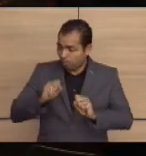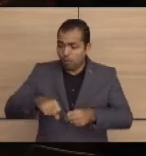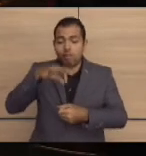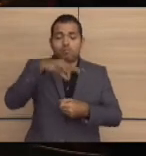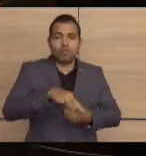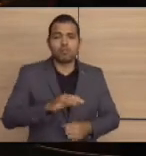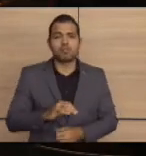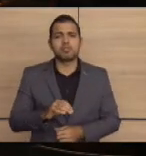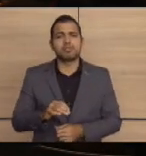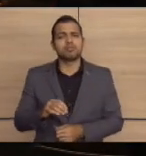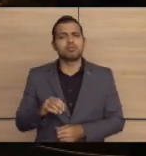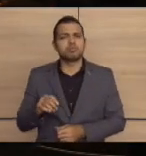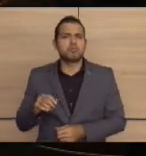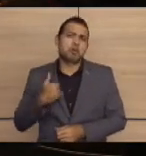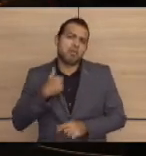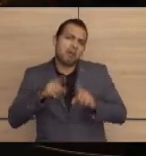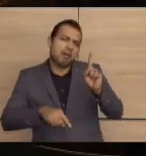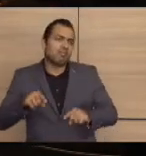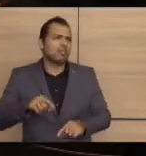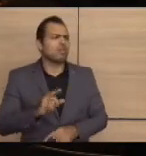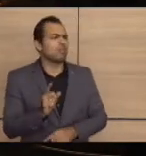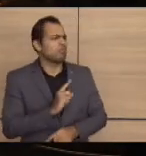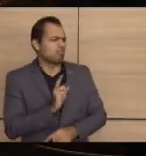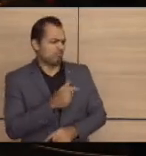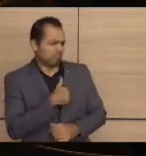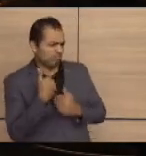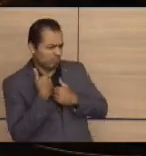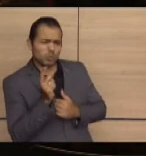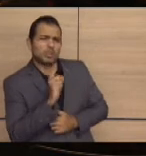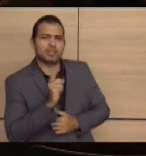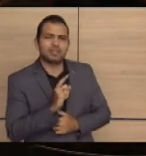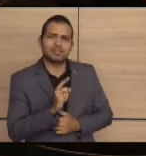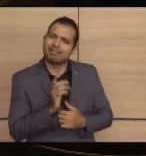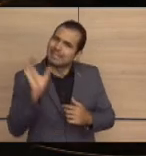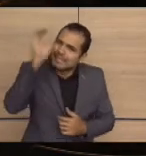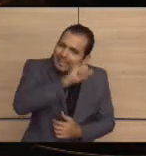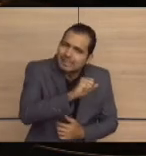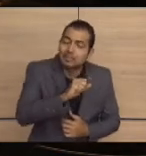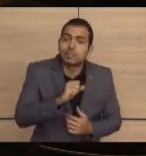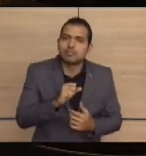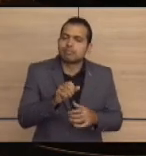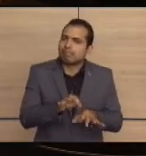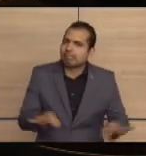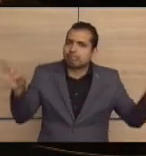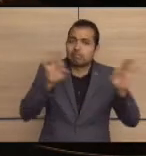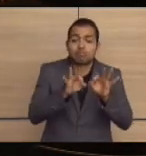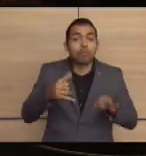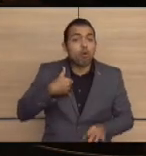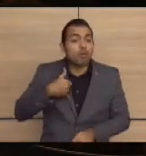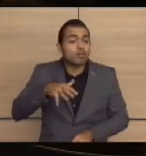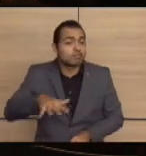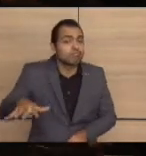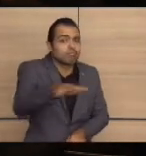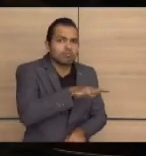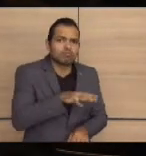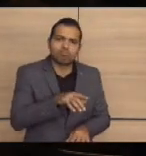jóvenes de lo que ellos, o empoderarlos en cuanto al poder que ellos también tienen, creo que es una parte